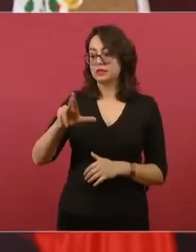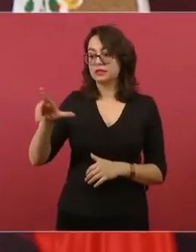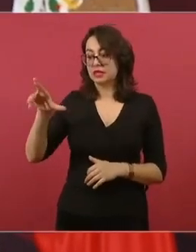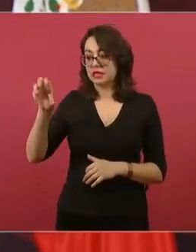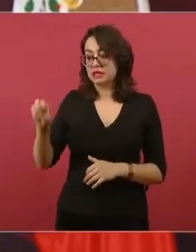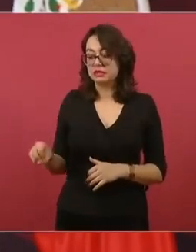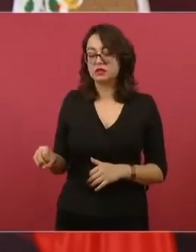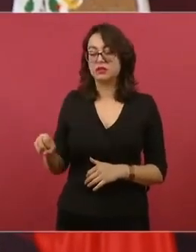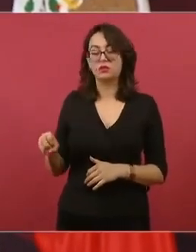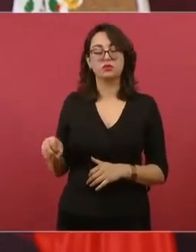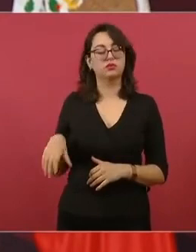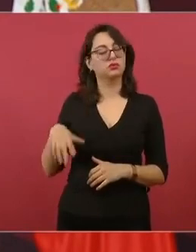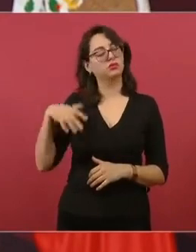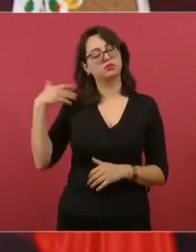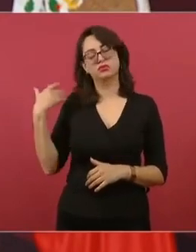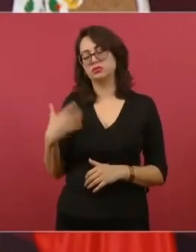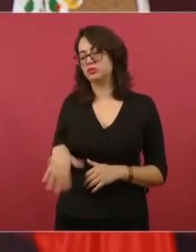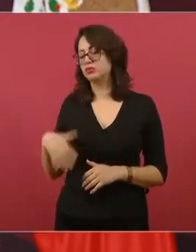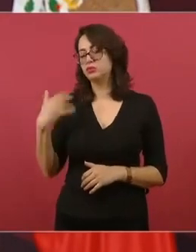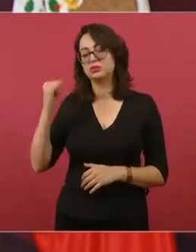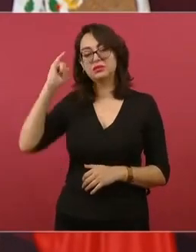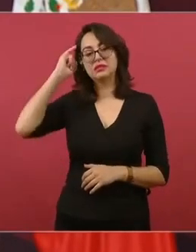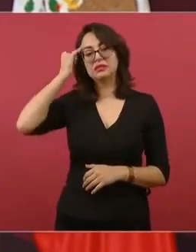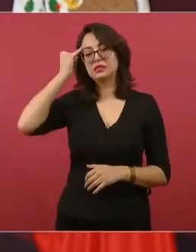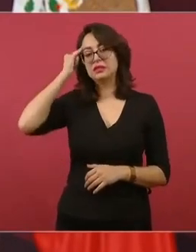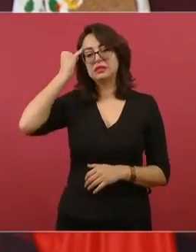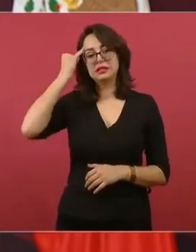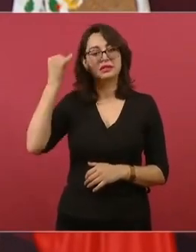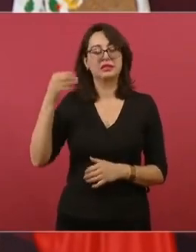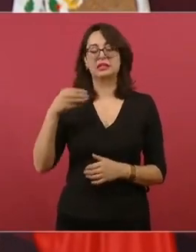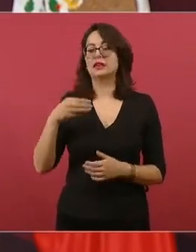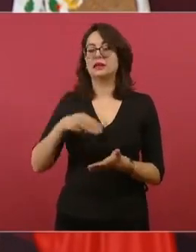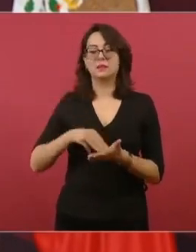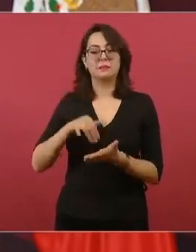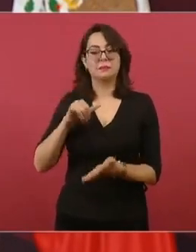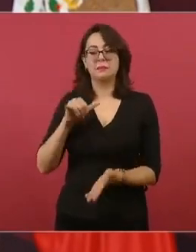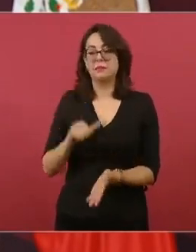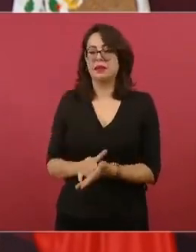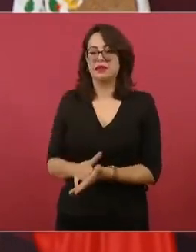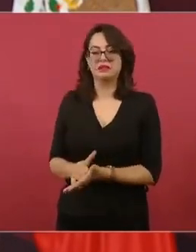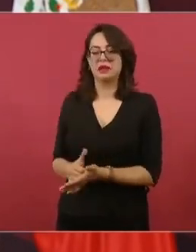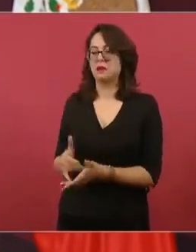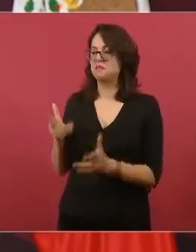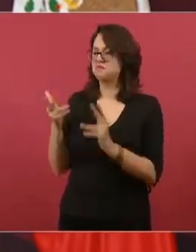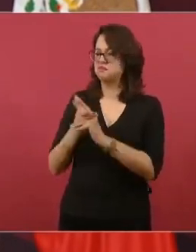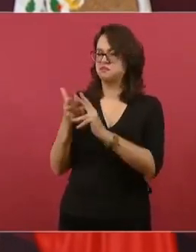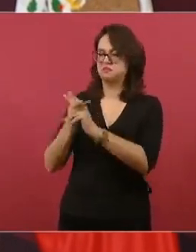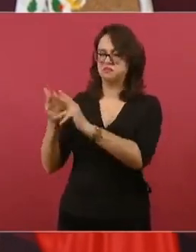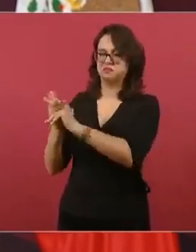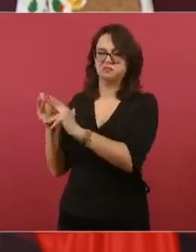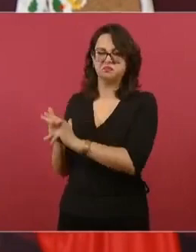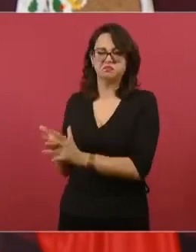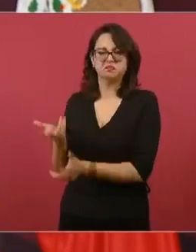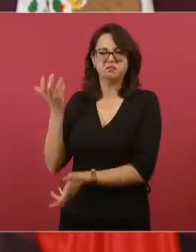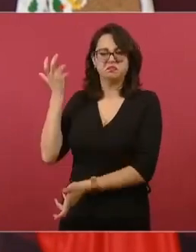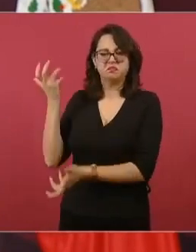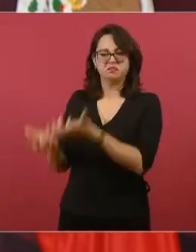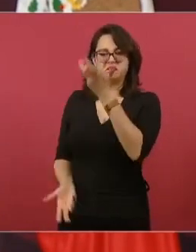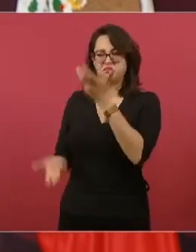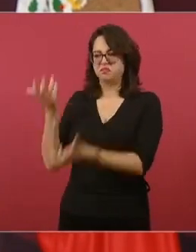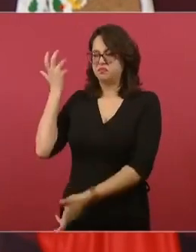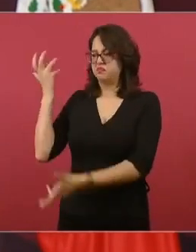reprimió todo el pueblo, hubo asesinatos, quemó el pueblo y después de eso Porfirio